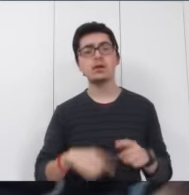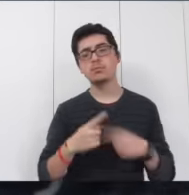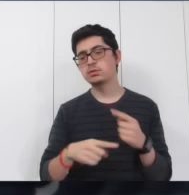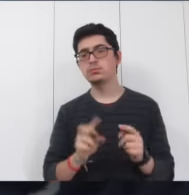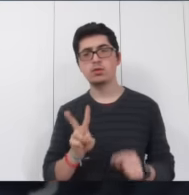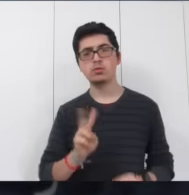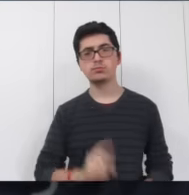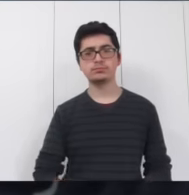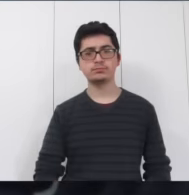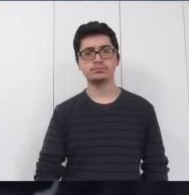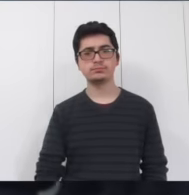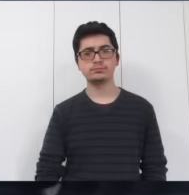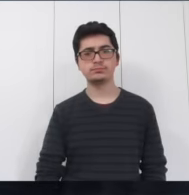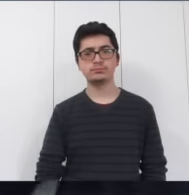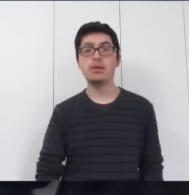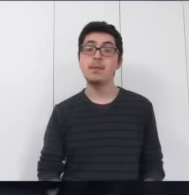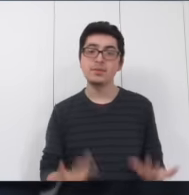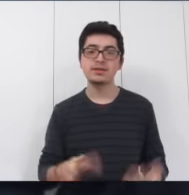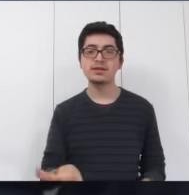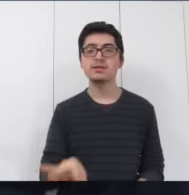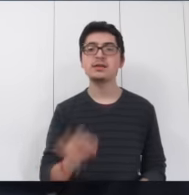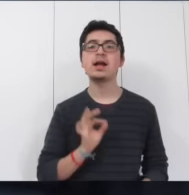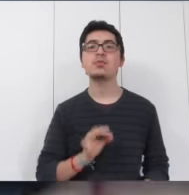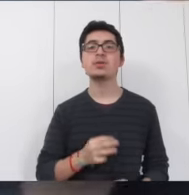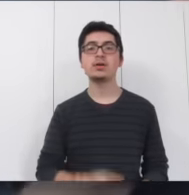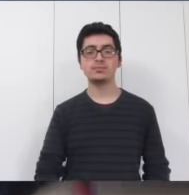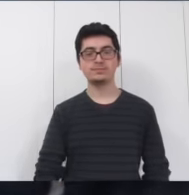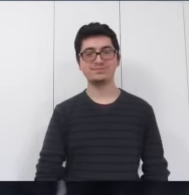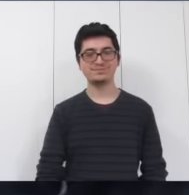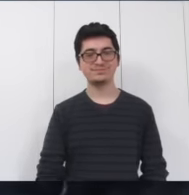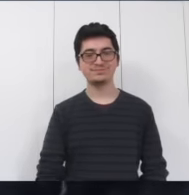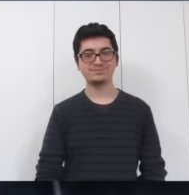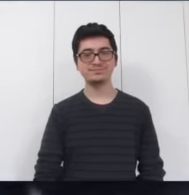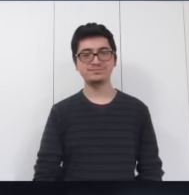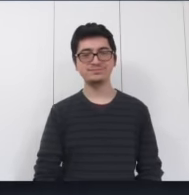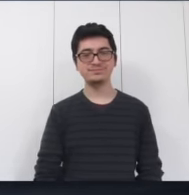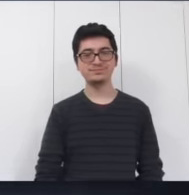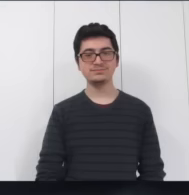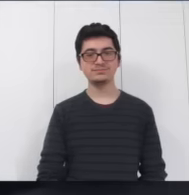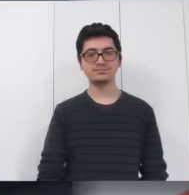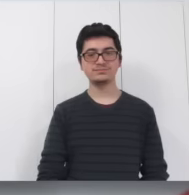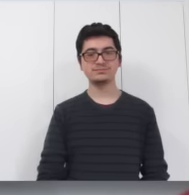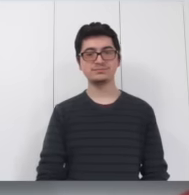mezcla de ambos. Vamos, te invito a elegir 1.